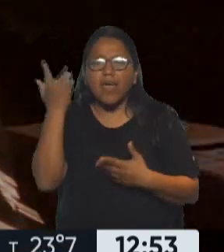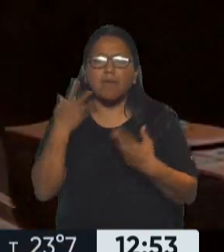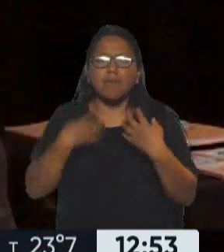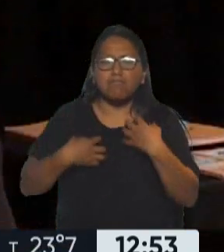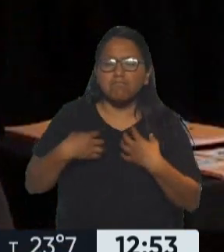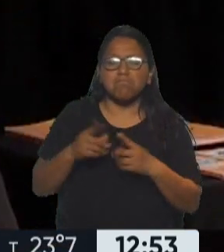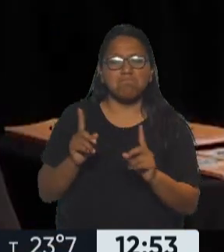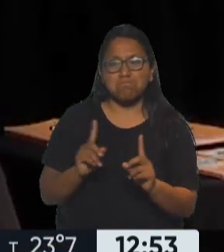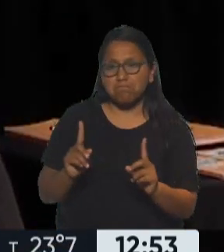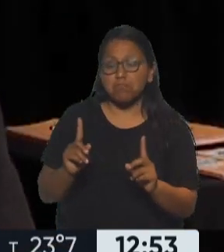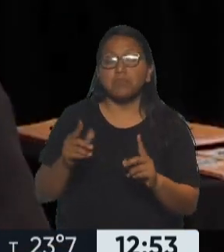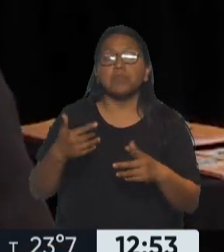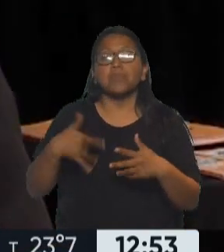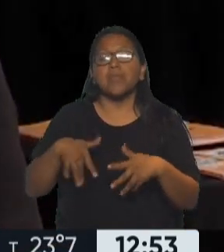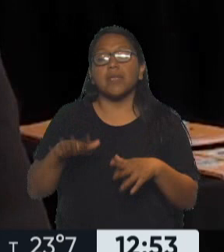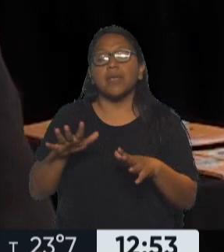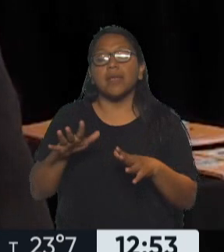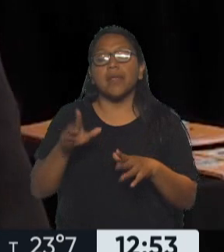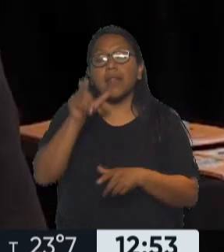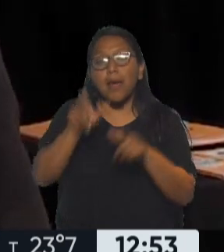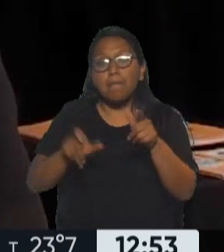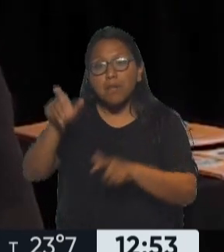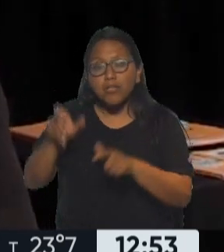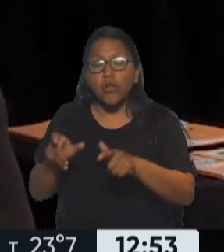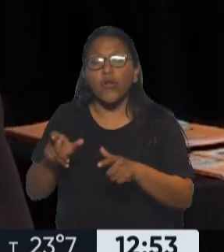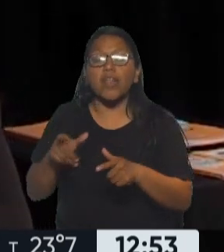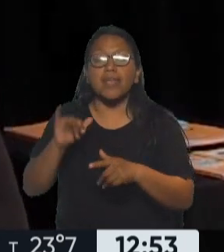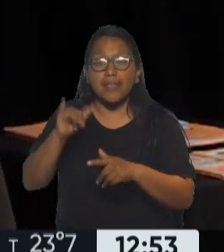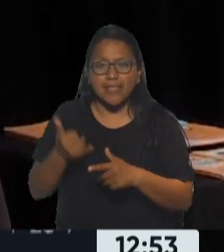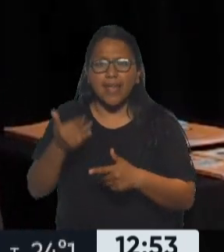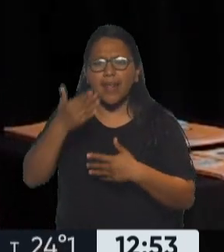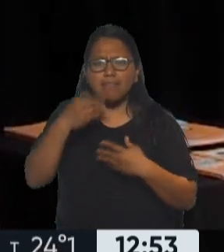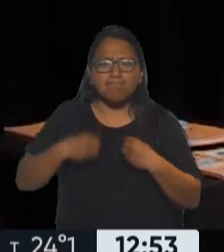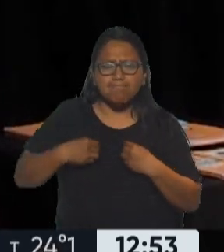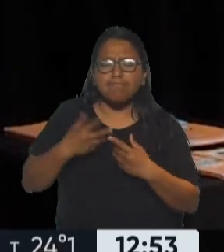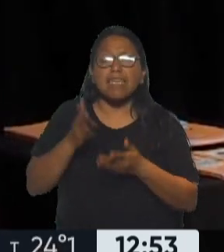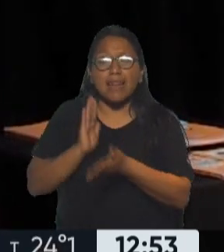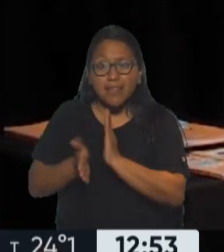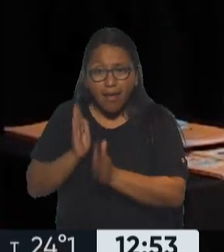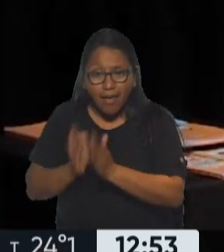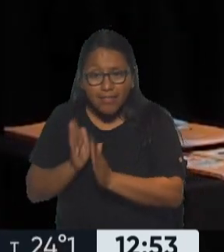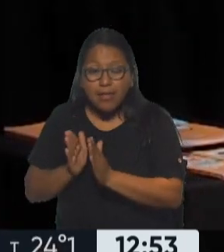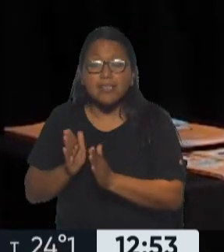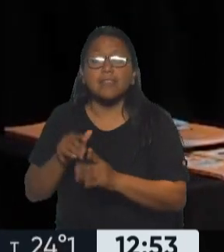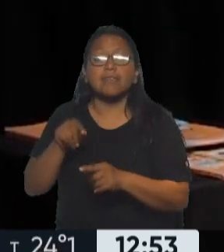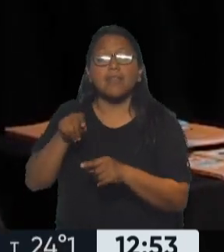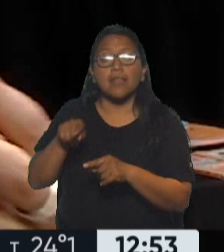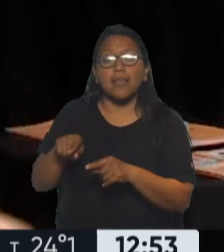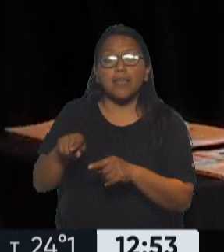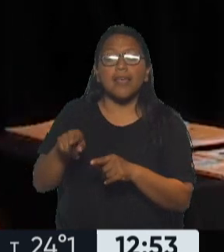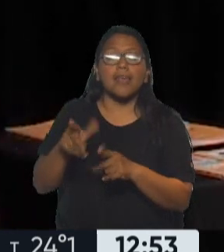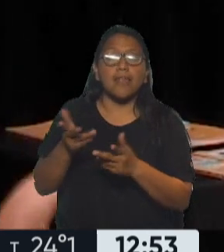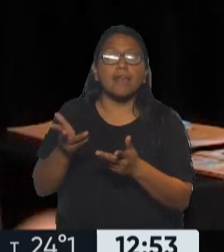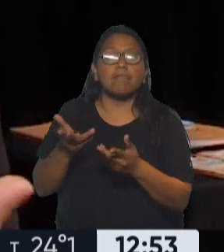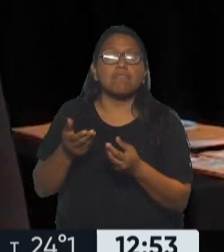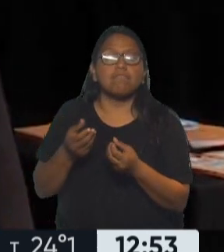de alguna manera. Y a su vez, en aquellas personas que expresan clínica y la tratan, si uno, y lo tratan, lo dije bien,